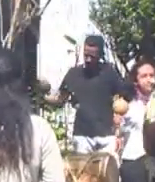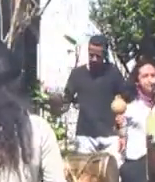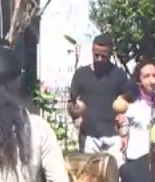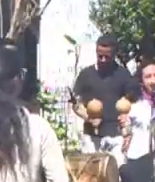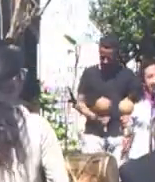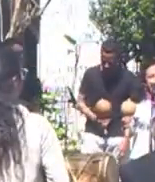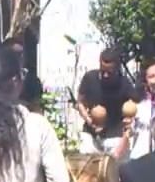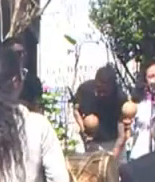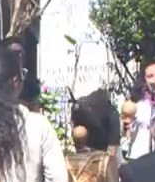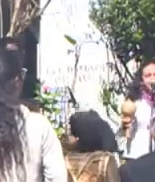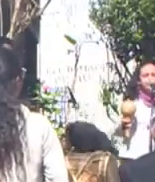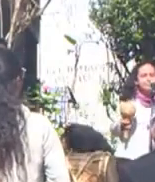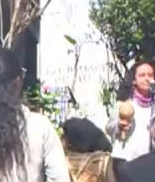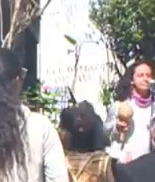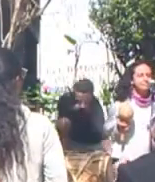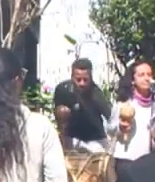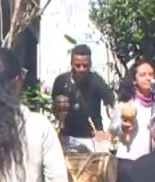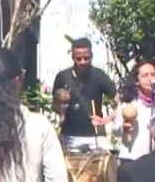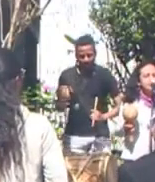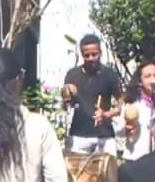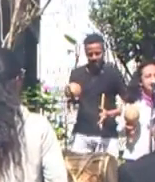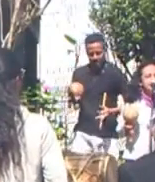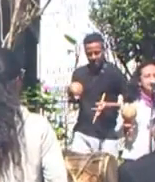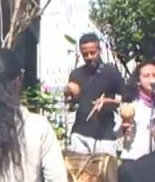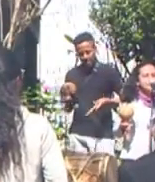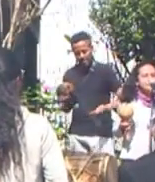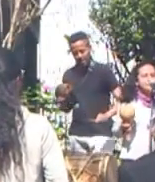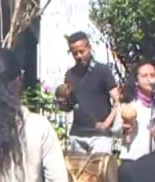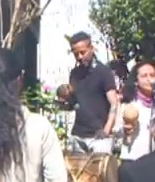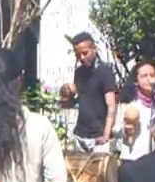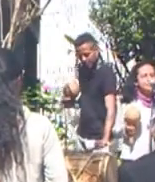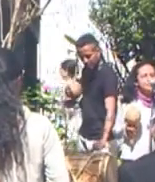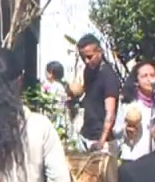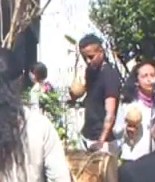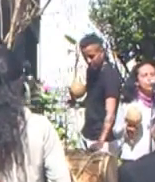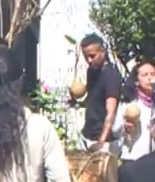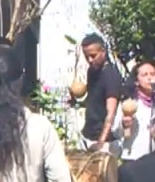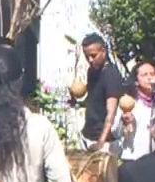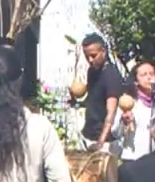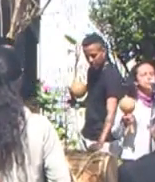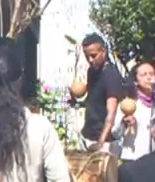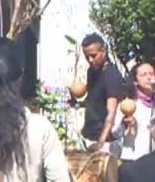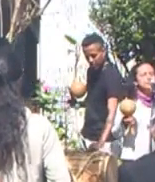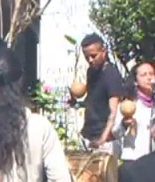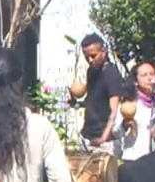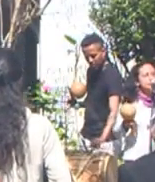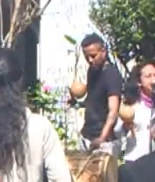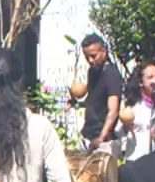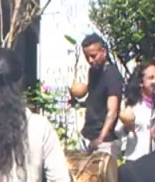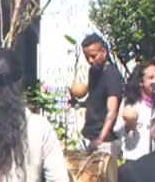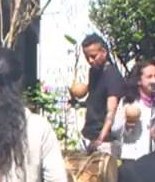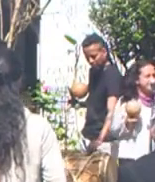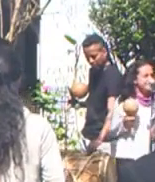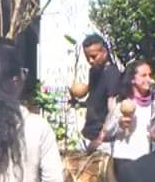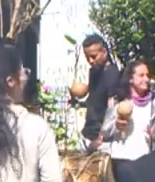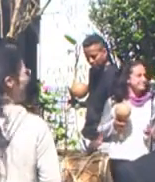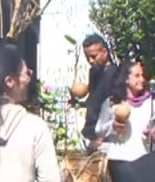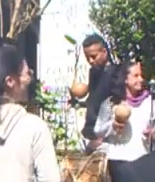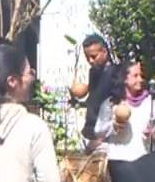¡Eso! Somos colombianos. ¿Cómo celebramos los colombianos la música? Con nuestra música. ¡Hueva!